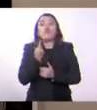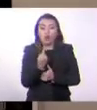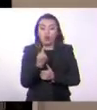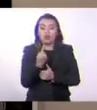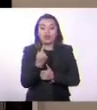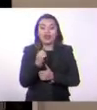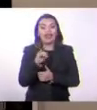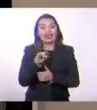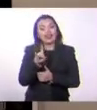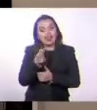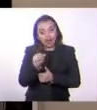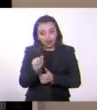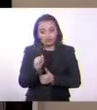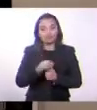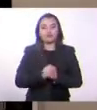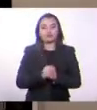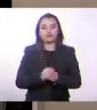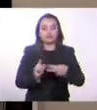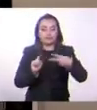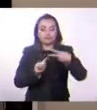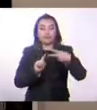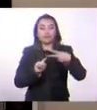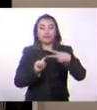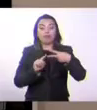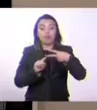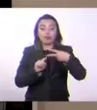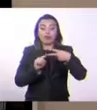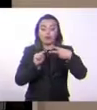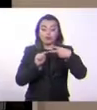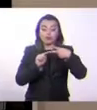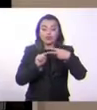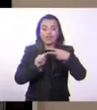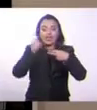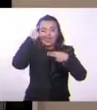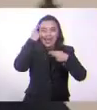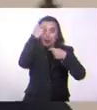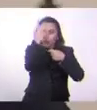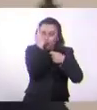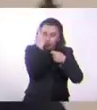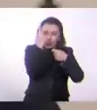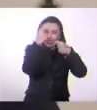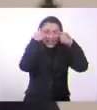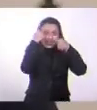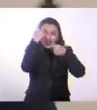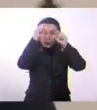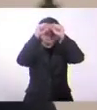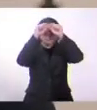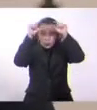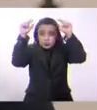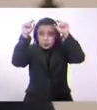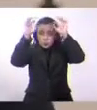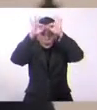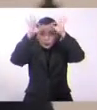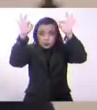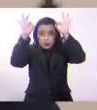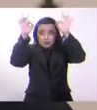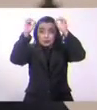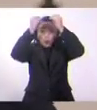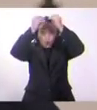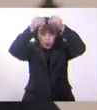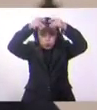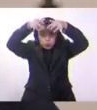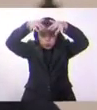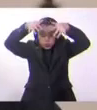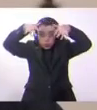lo esencial que quiere exponer y de ahí va a dar otra serie de ejemplos. Ahora veamos algunos ejemplos de